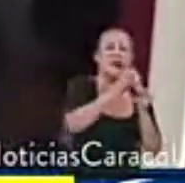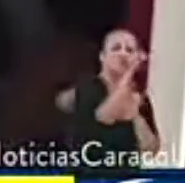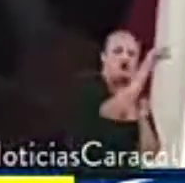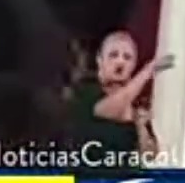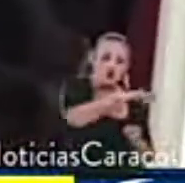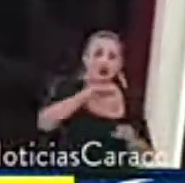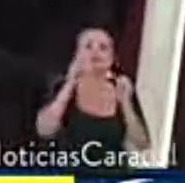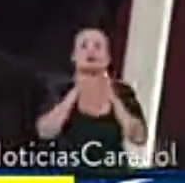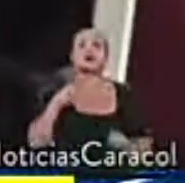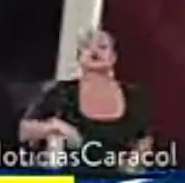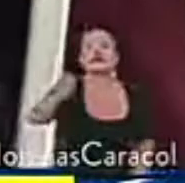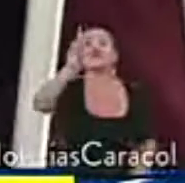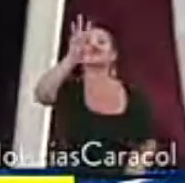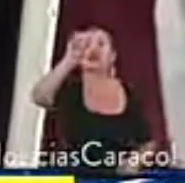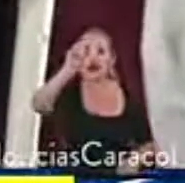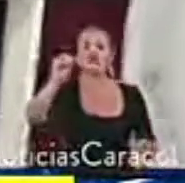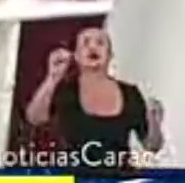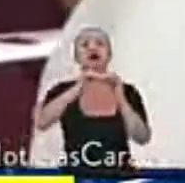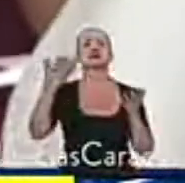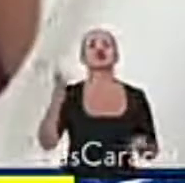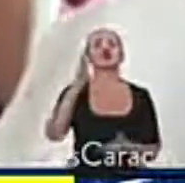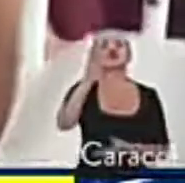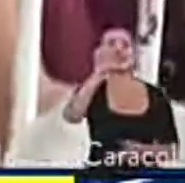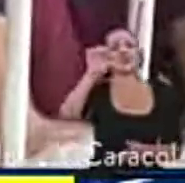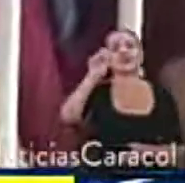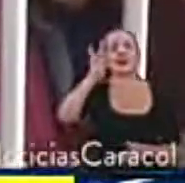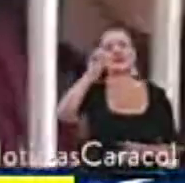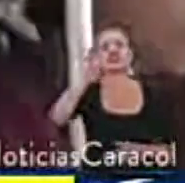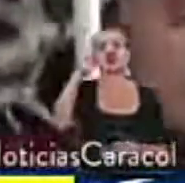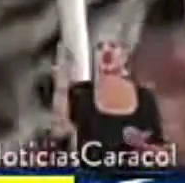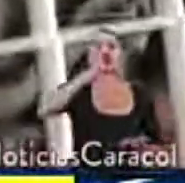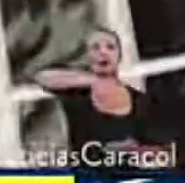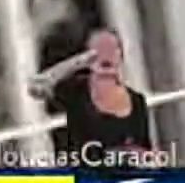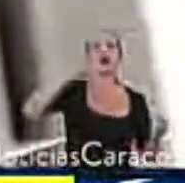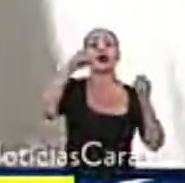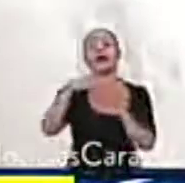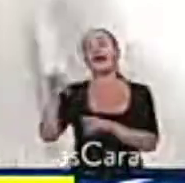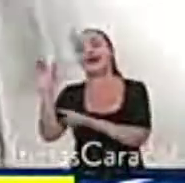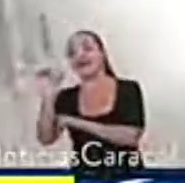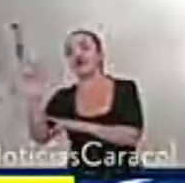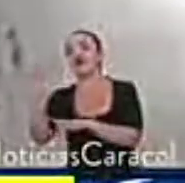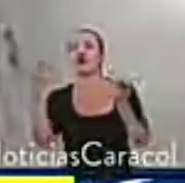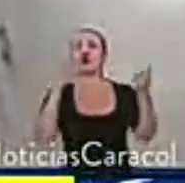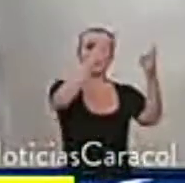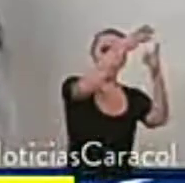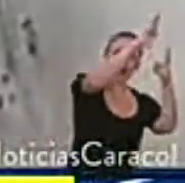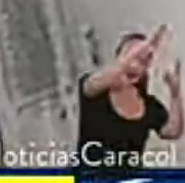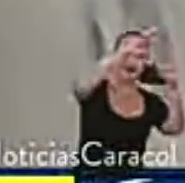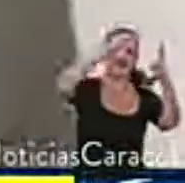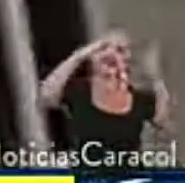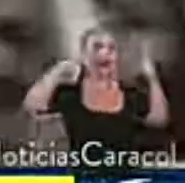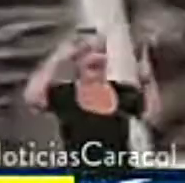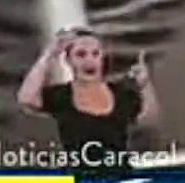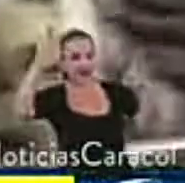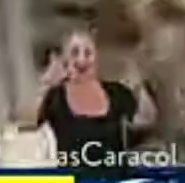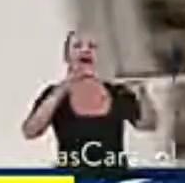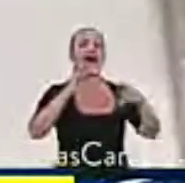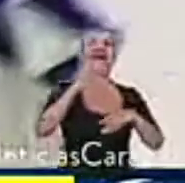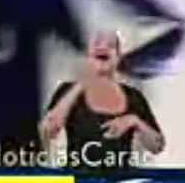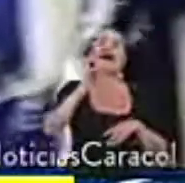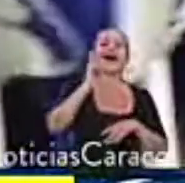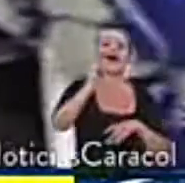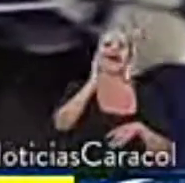Bellavista en Antioquia. Y enero, febrero y marzo será Barranquilla, Cartagena, Itagüí. Y también Sabanas de San Ángel, aquí en el Magdalena, cerca de acá,